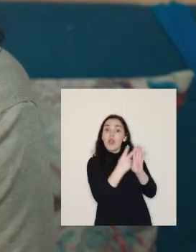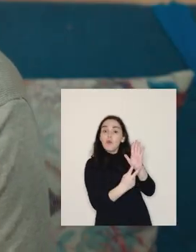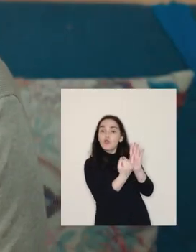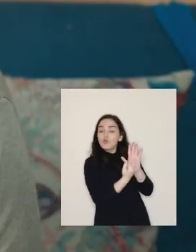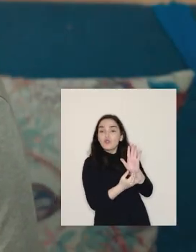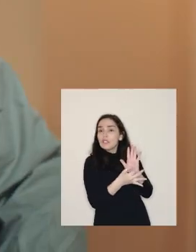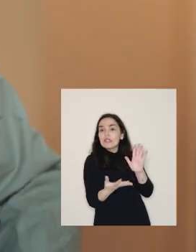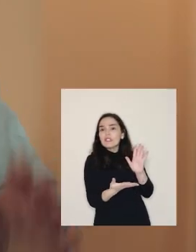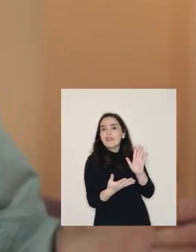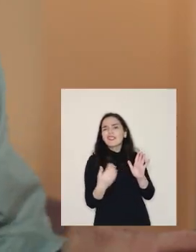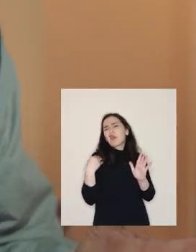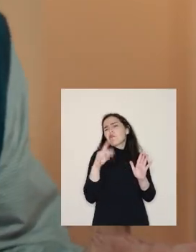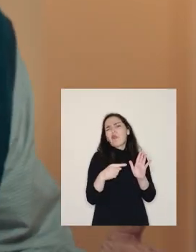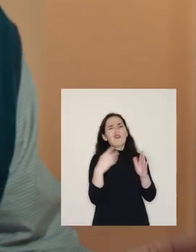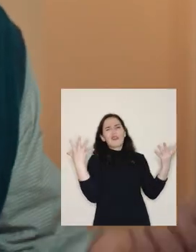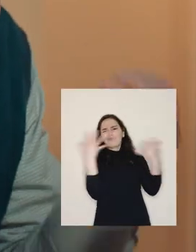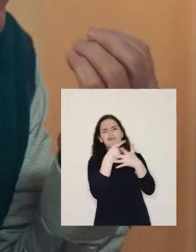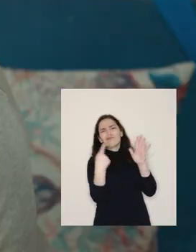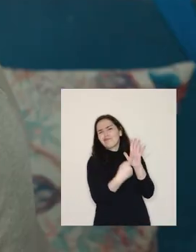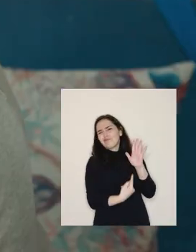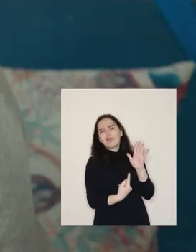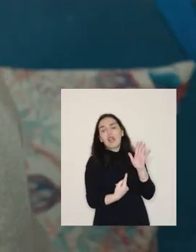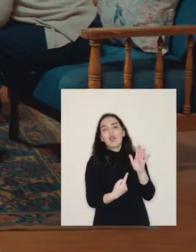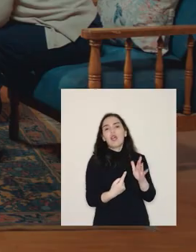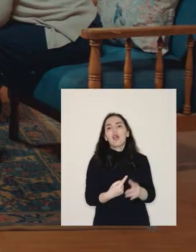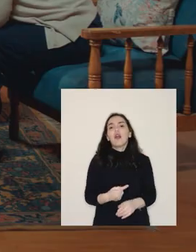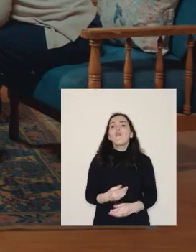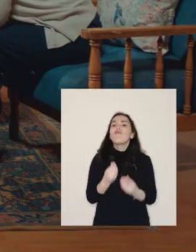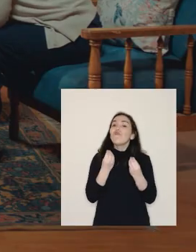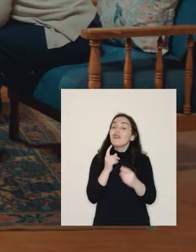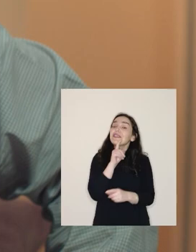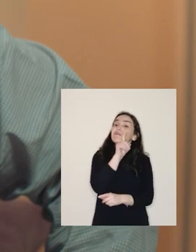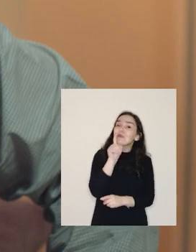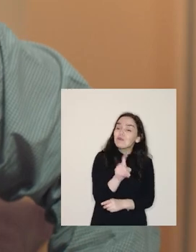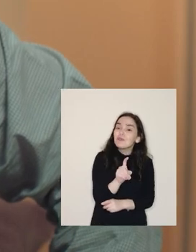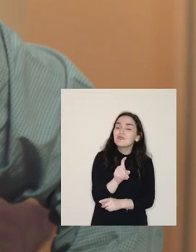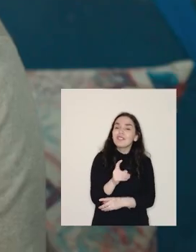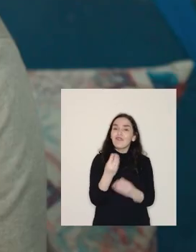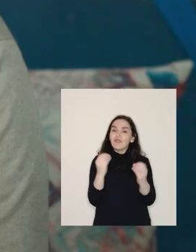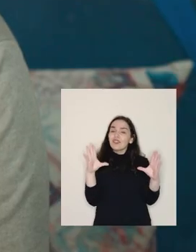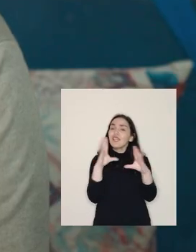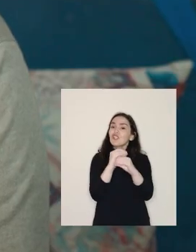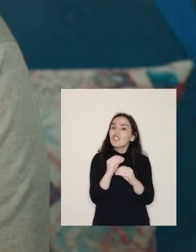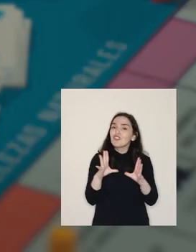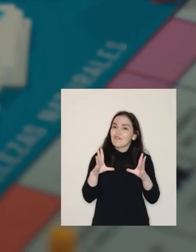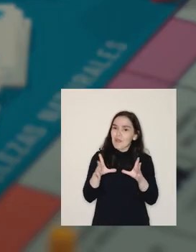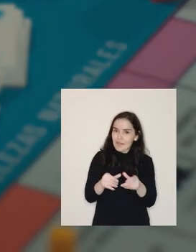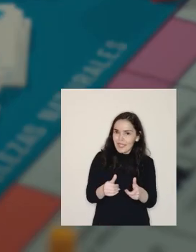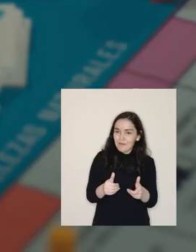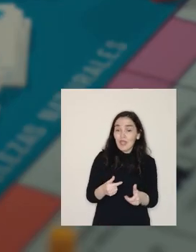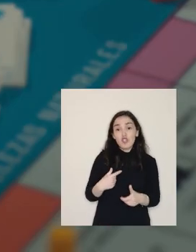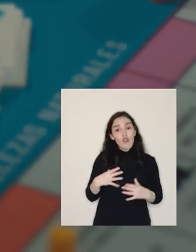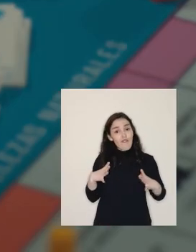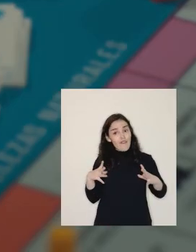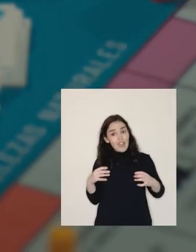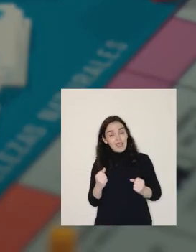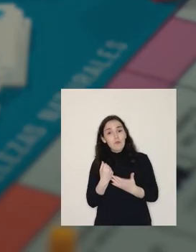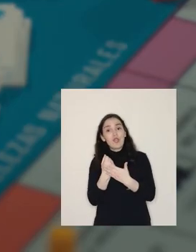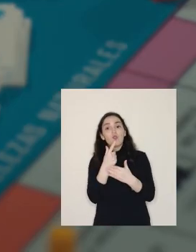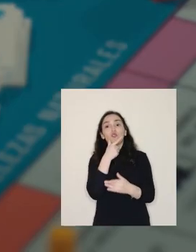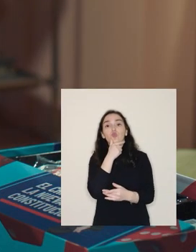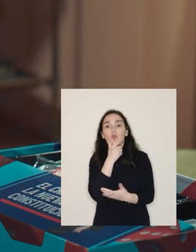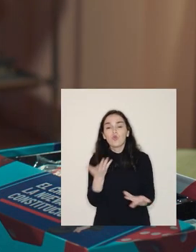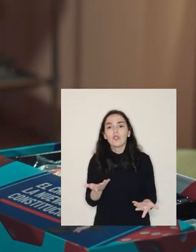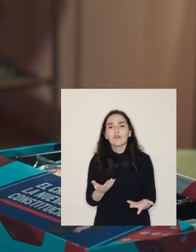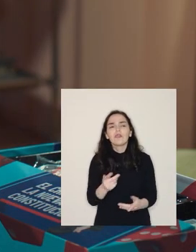qué es lo que dicen las instrucciones. Está lo mismo, son muy enredadas. No. Muy buena pregunta. Buenas noches, familia. Encantado de ayudar con